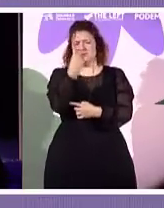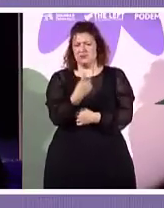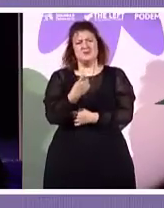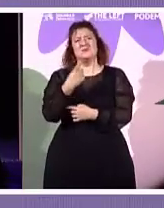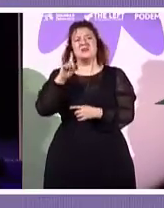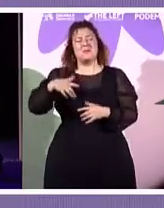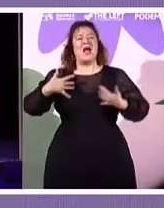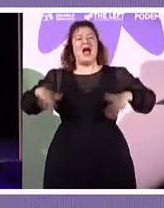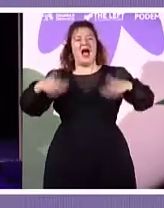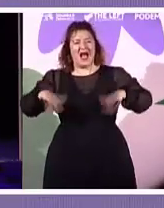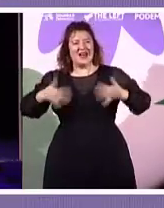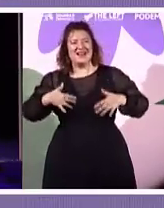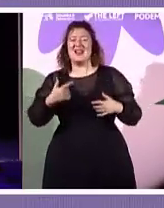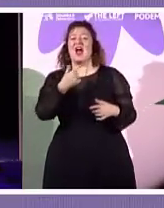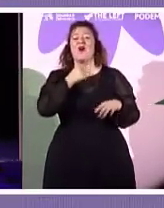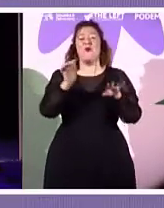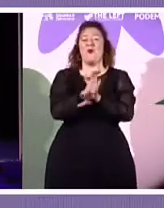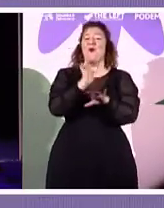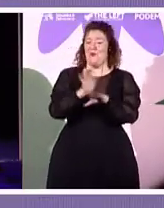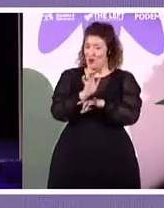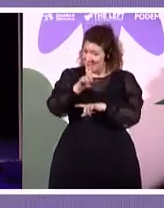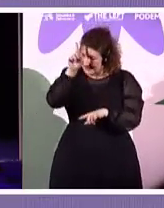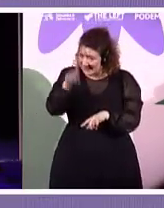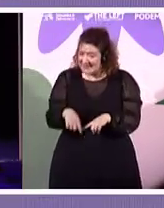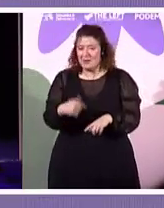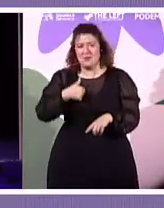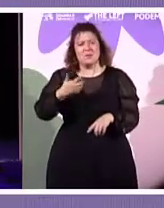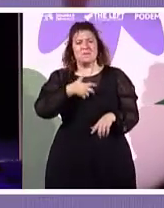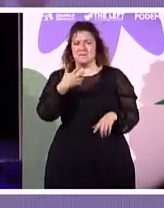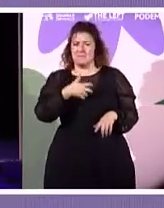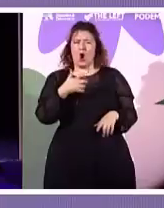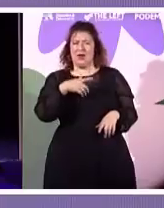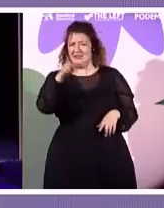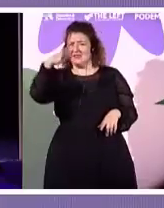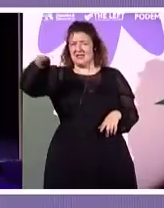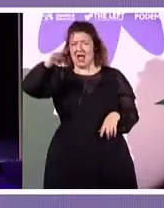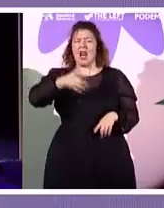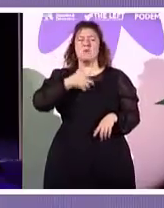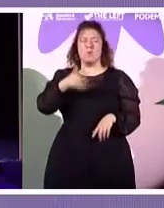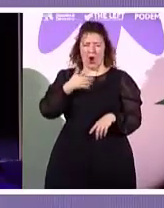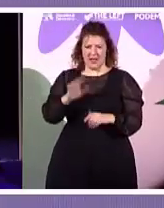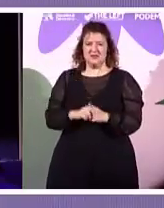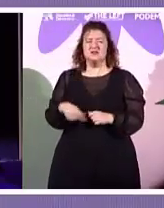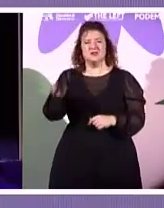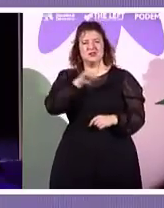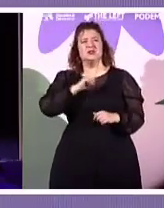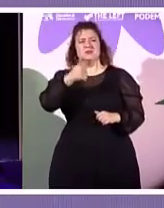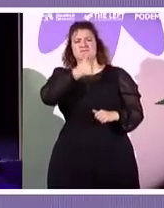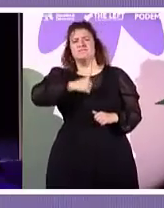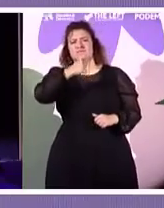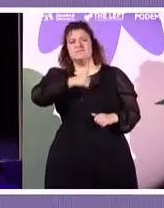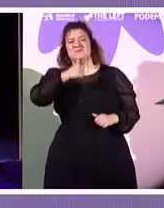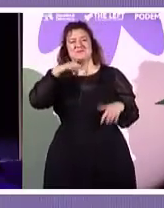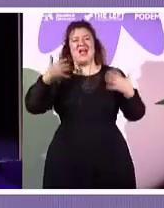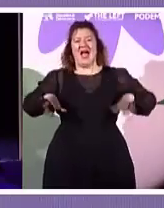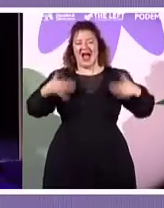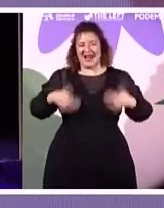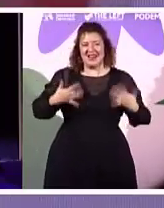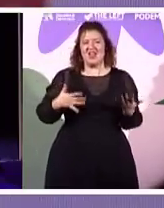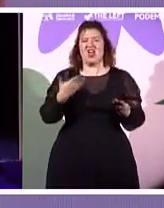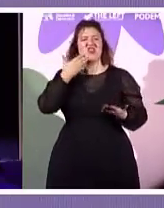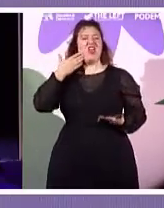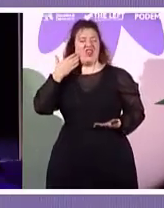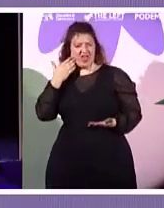alegría Y mucho humor porque eso también le molesta mucho a nuestros adversarios que sigamos manteniendo la alegría la